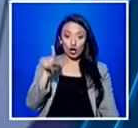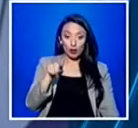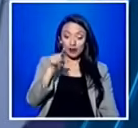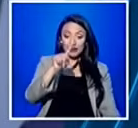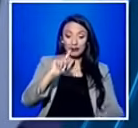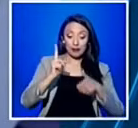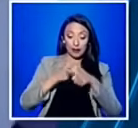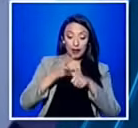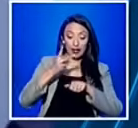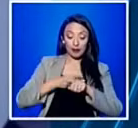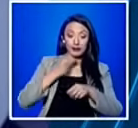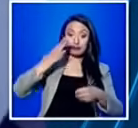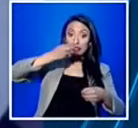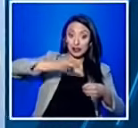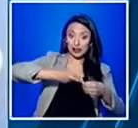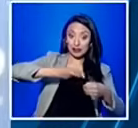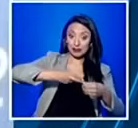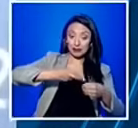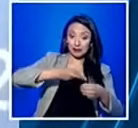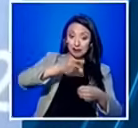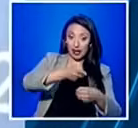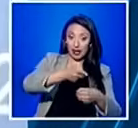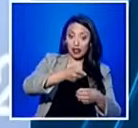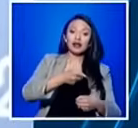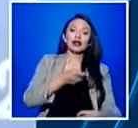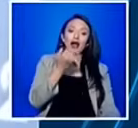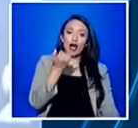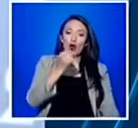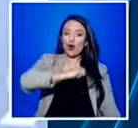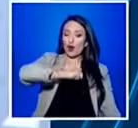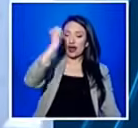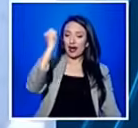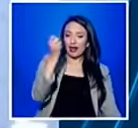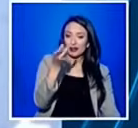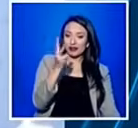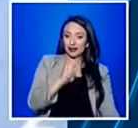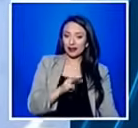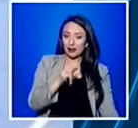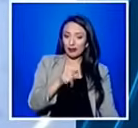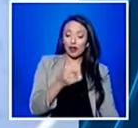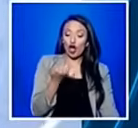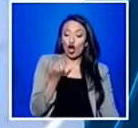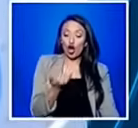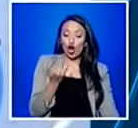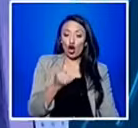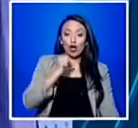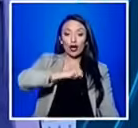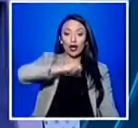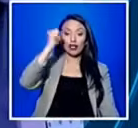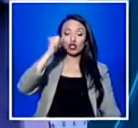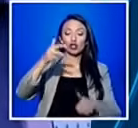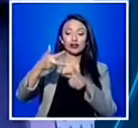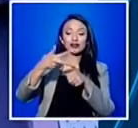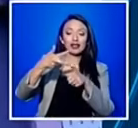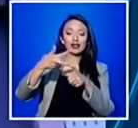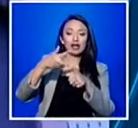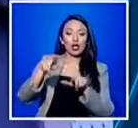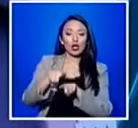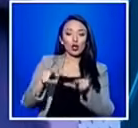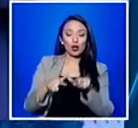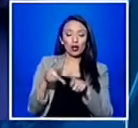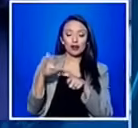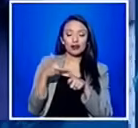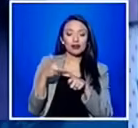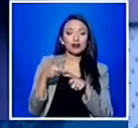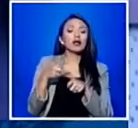primera participación en los Juegos Paralímpicos de París 2024. Hoy ganó la medalla de bronce hace pocas horas